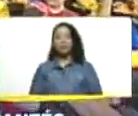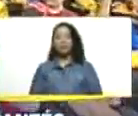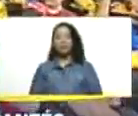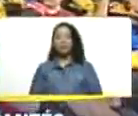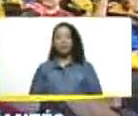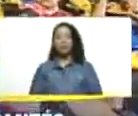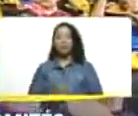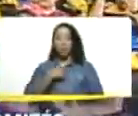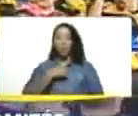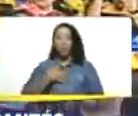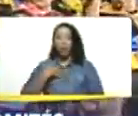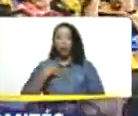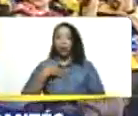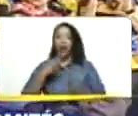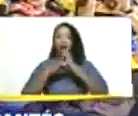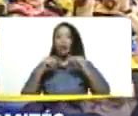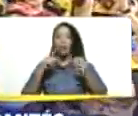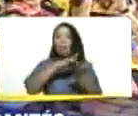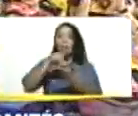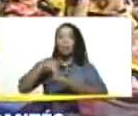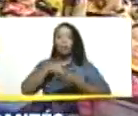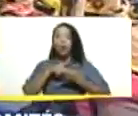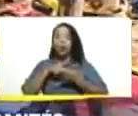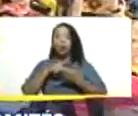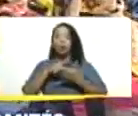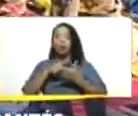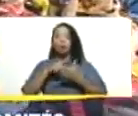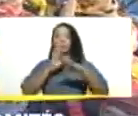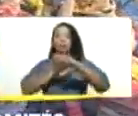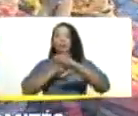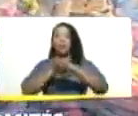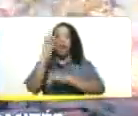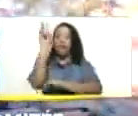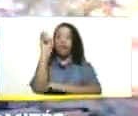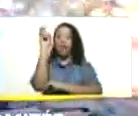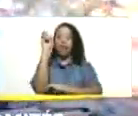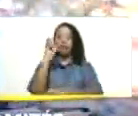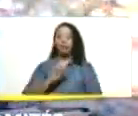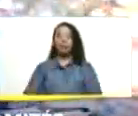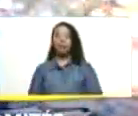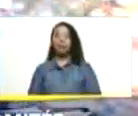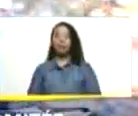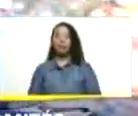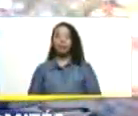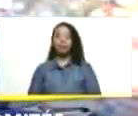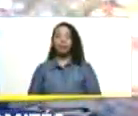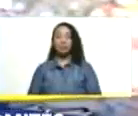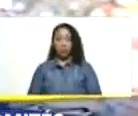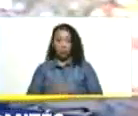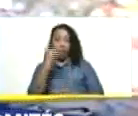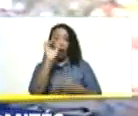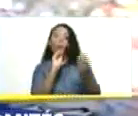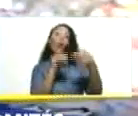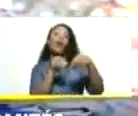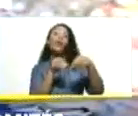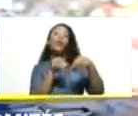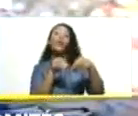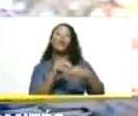Les puedo dar a todos los presentes un salvoconducto para el viernes. ¿Están de acuerdo?